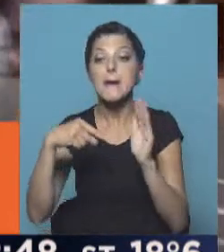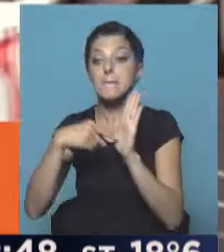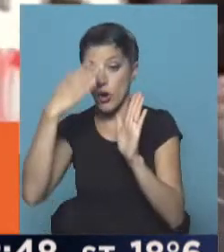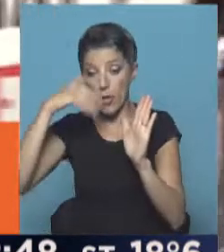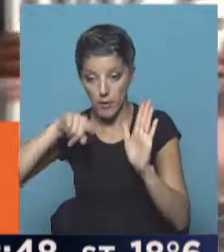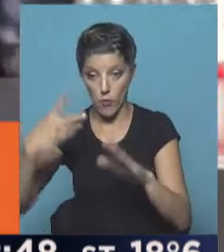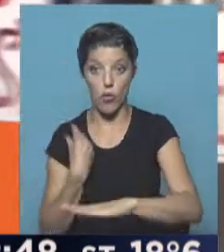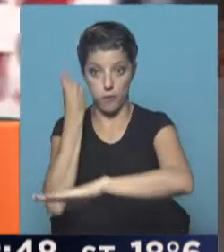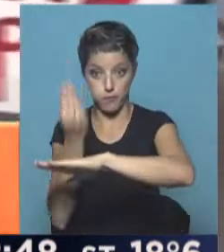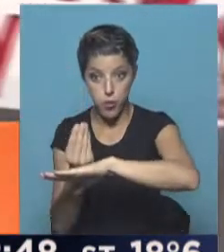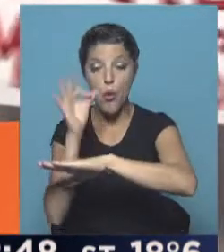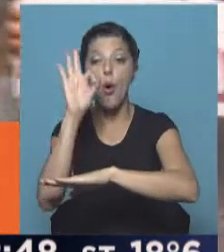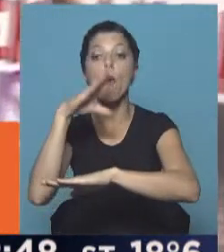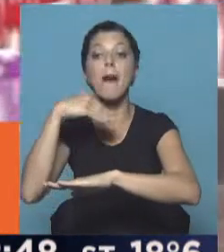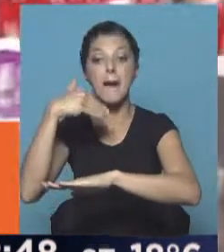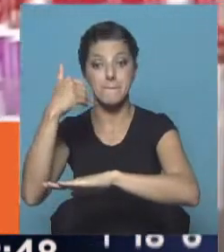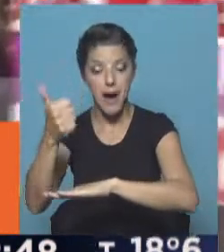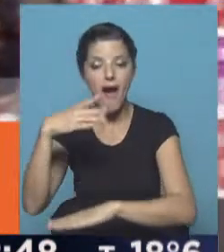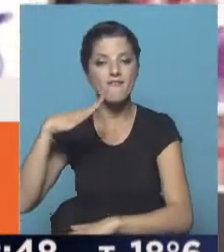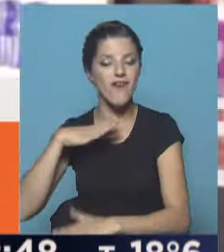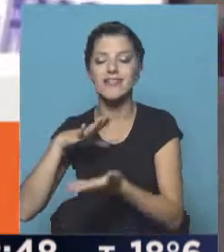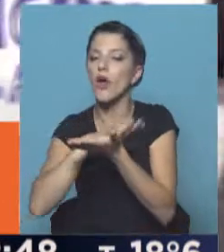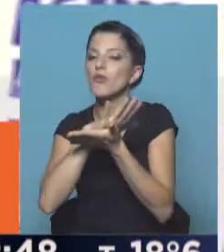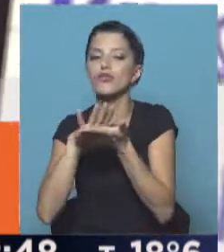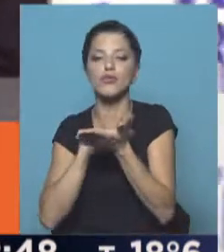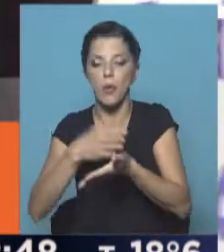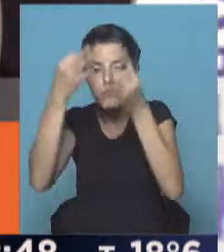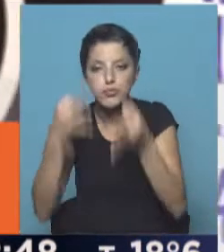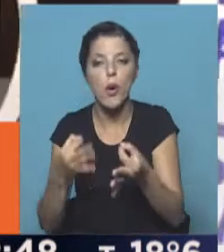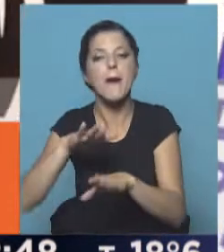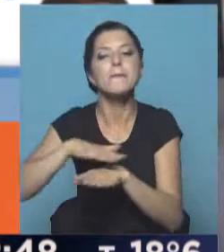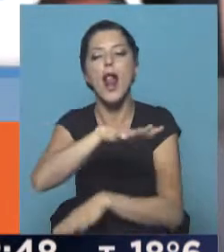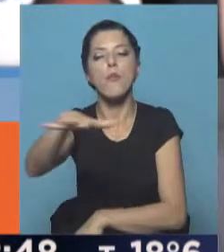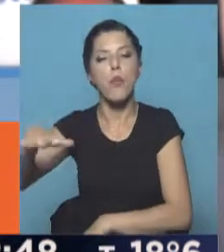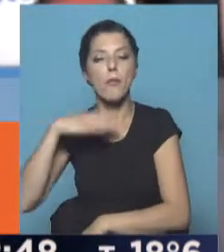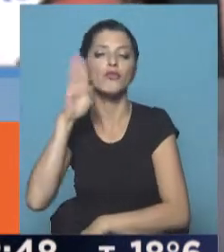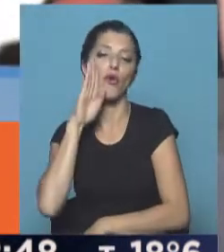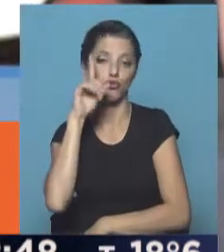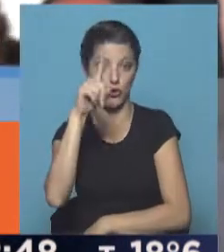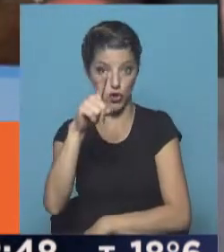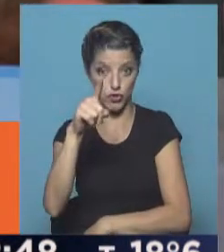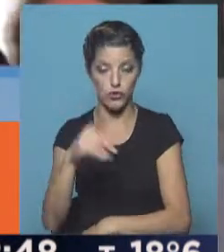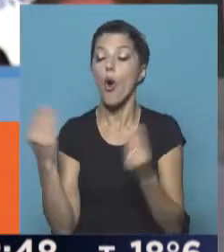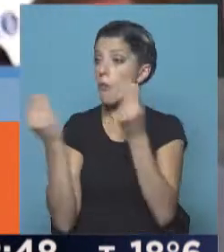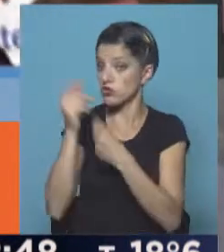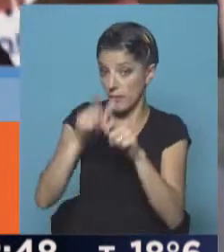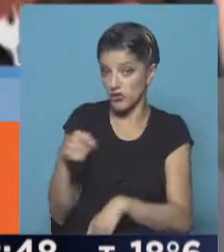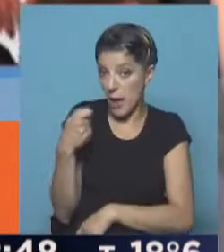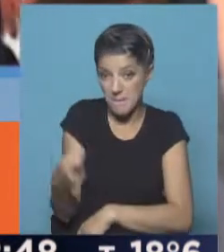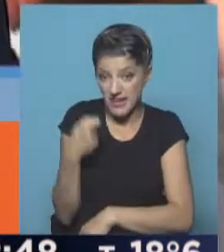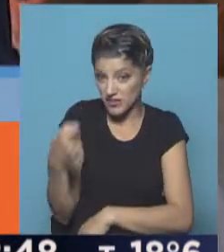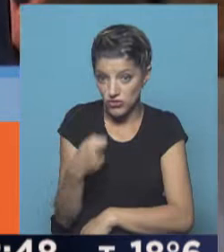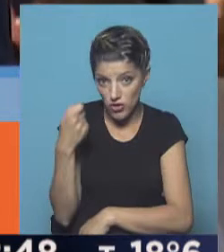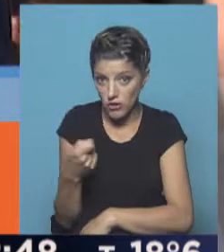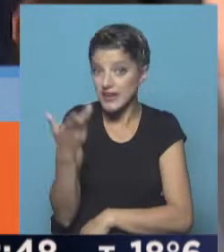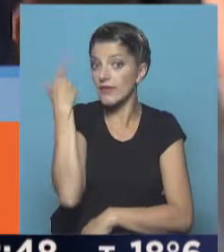no aciertan en dar una respuesta que sea satisfactoria para el pueblo norteamericano. Hay mucha gente que cobra pensiones que perdió sus ahorros